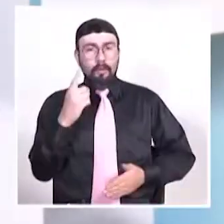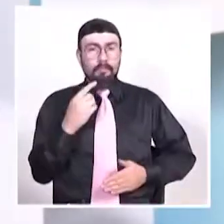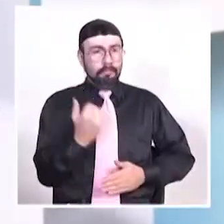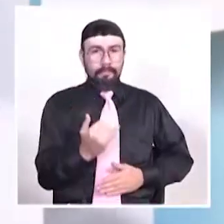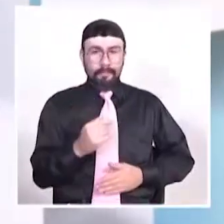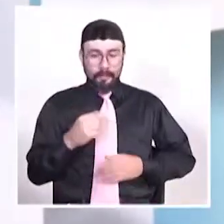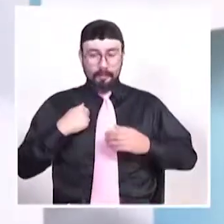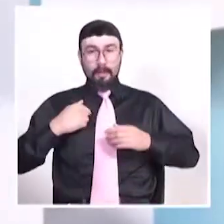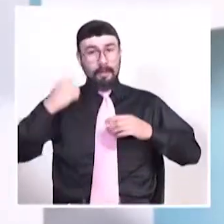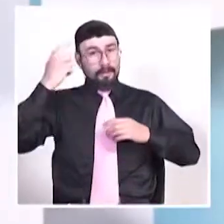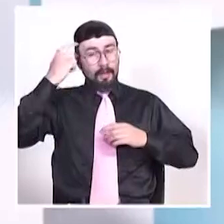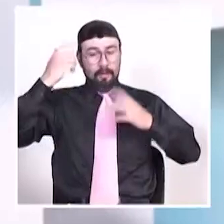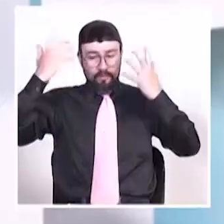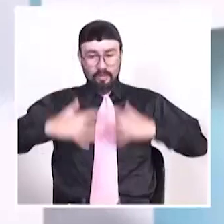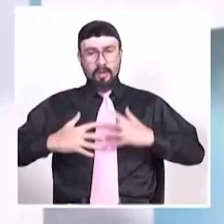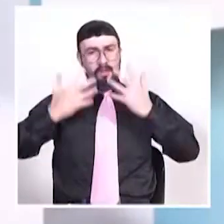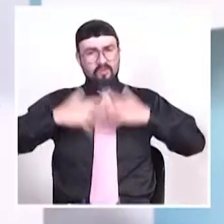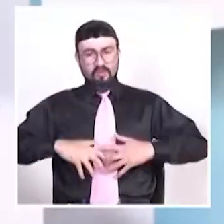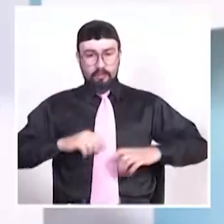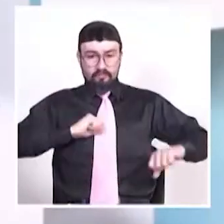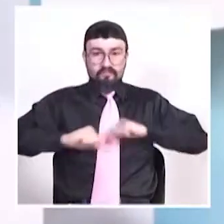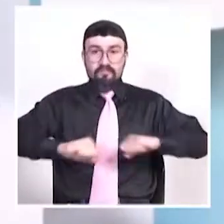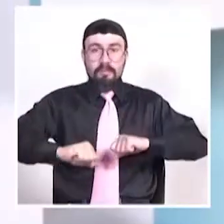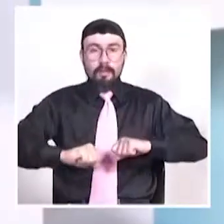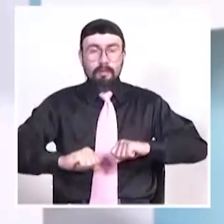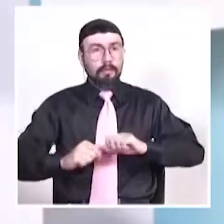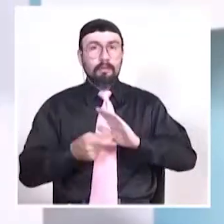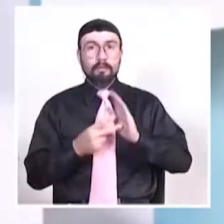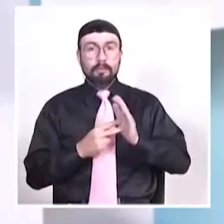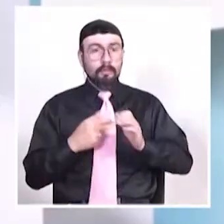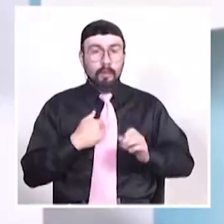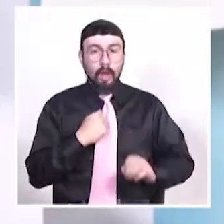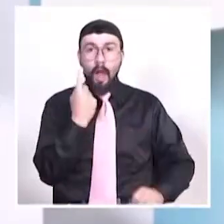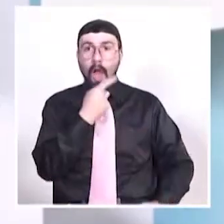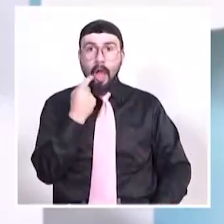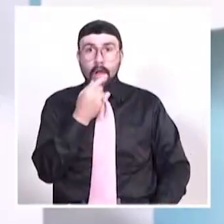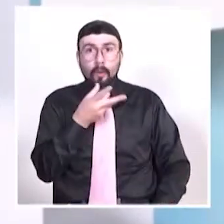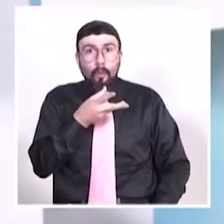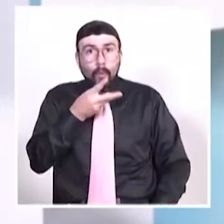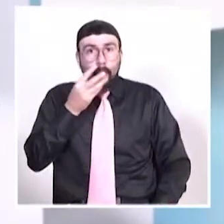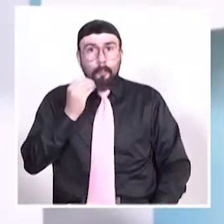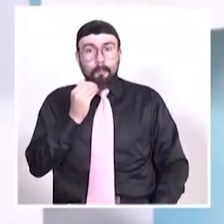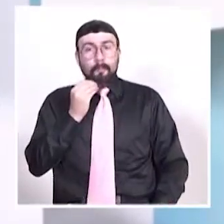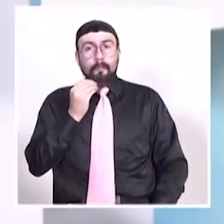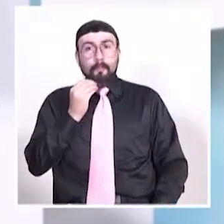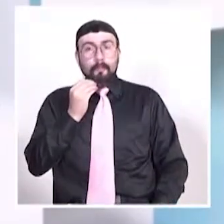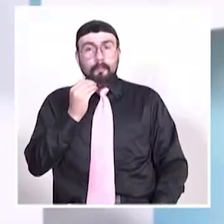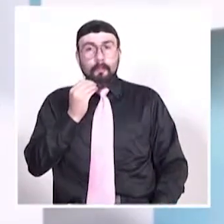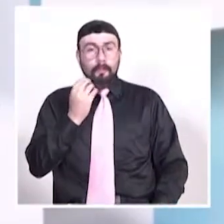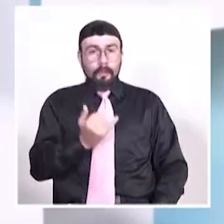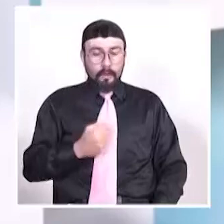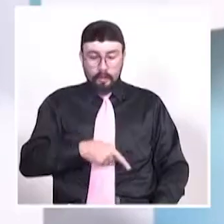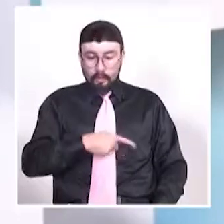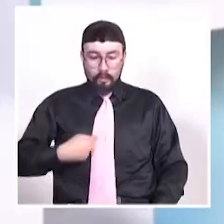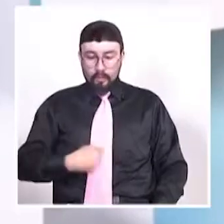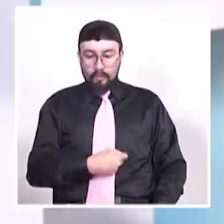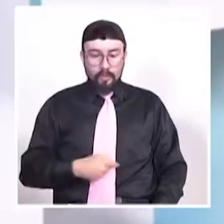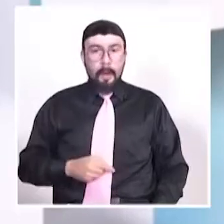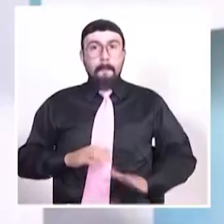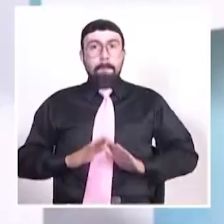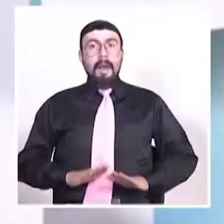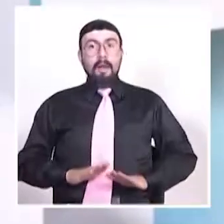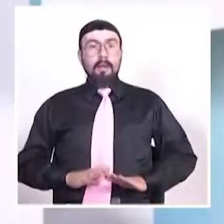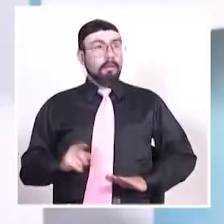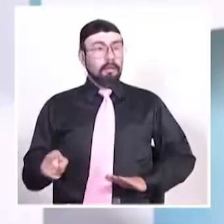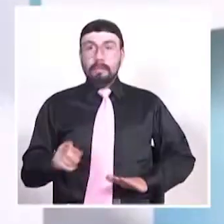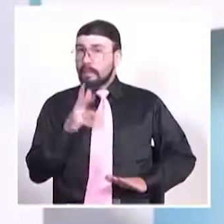sistema nervioso simpático. Entre otras que hay ahí, se le seca a uno la boca, los intestinos se paran porque nadie se va a defecar